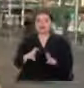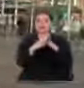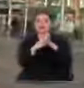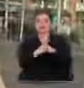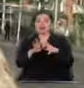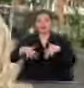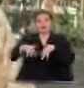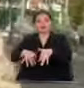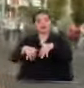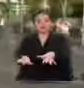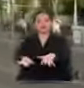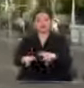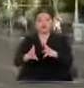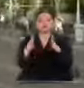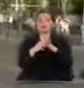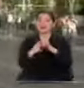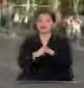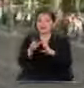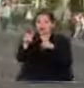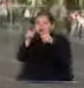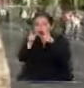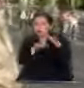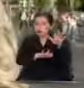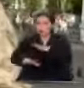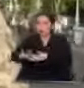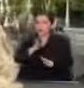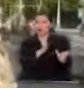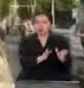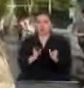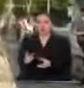manifestándose y militares también resguardando el orden público. Vamos a volver al Congreso.